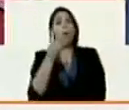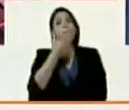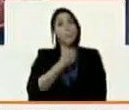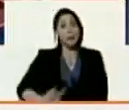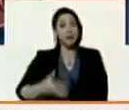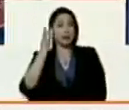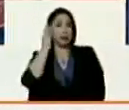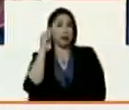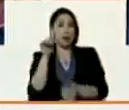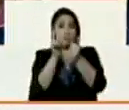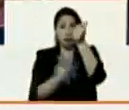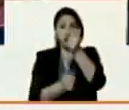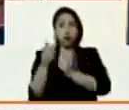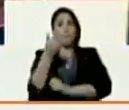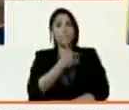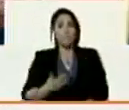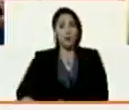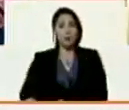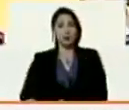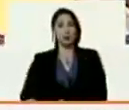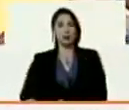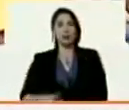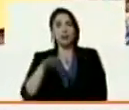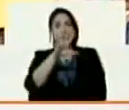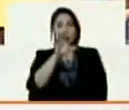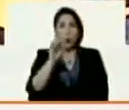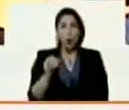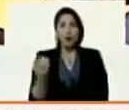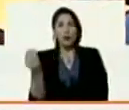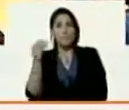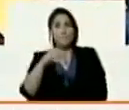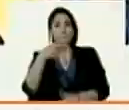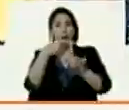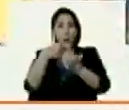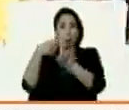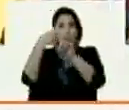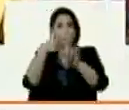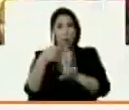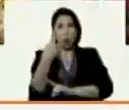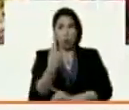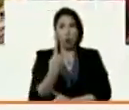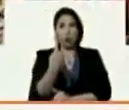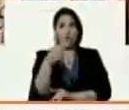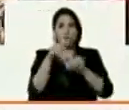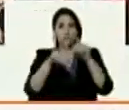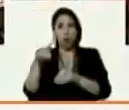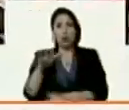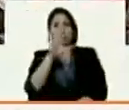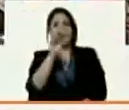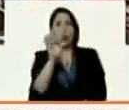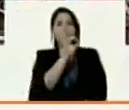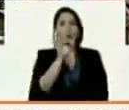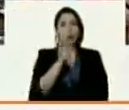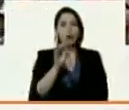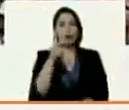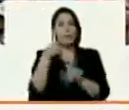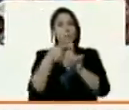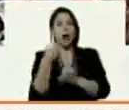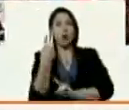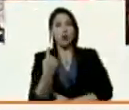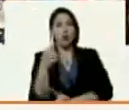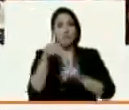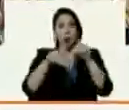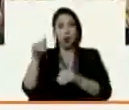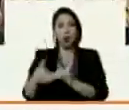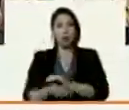vicepresidenta, con el 50 más uno de los votos, 50% más uno de los